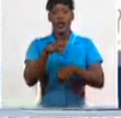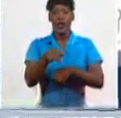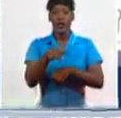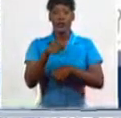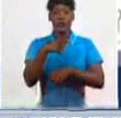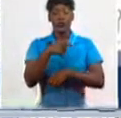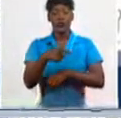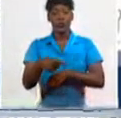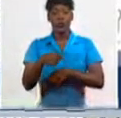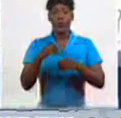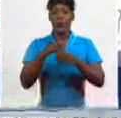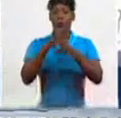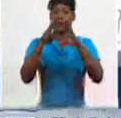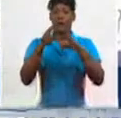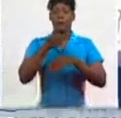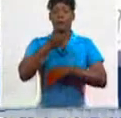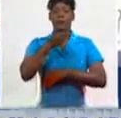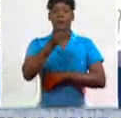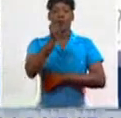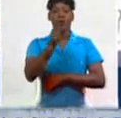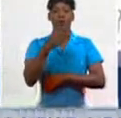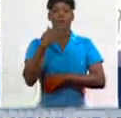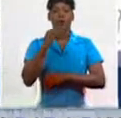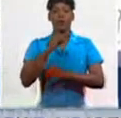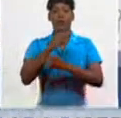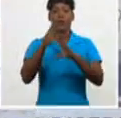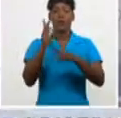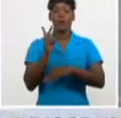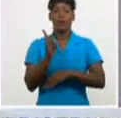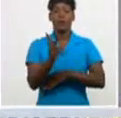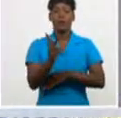mañana Héctor Ahmed Velázquez. Muy buenos días, colega, adelante.